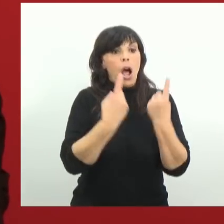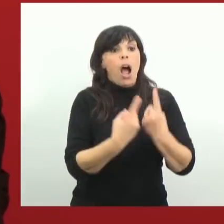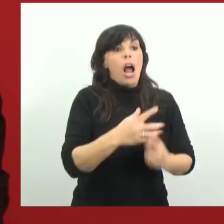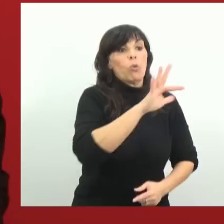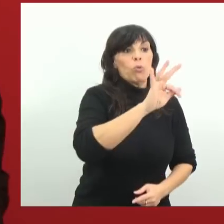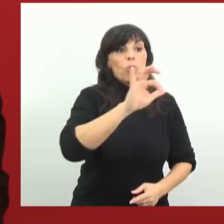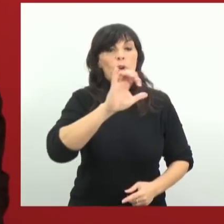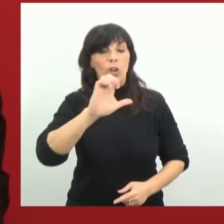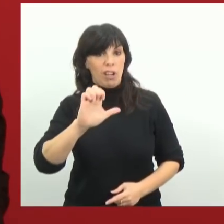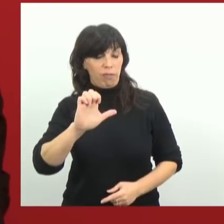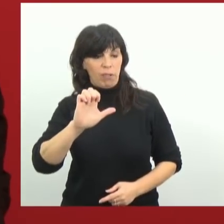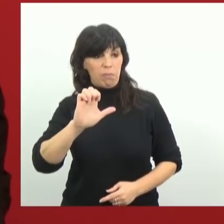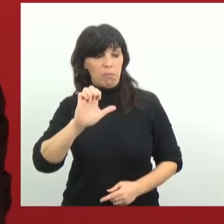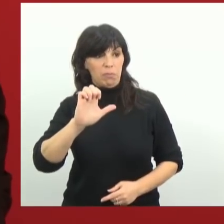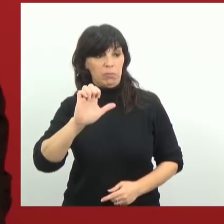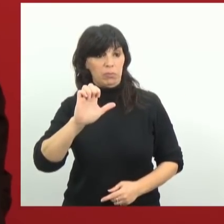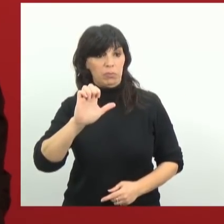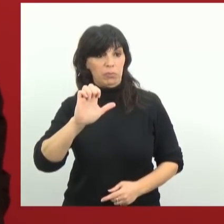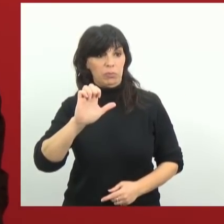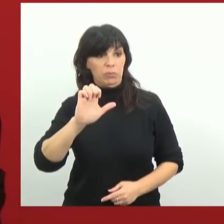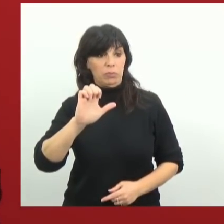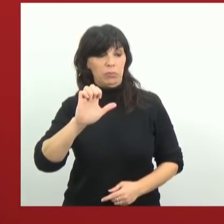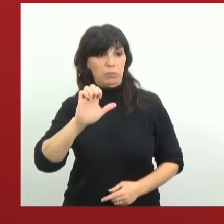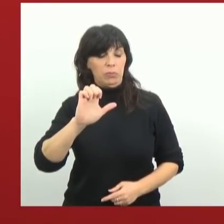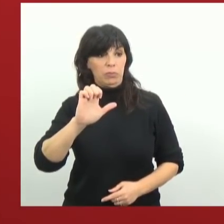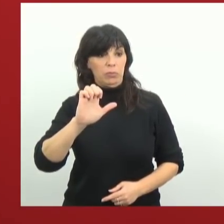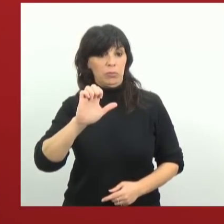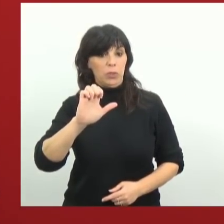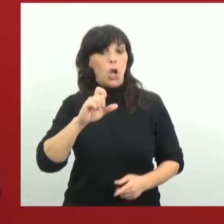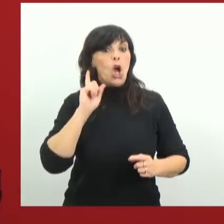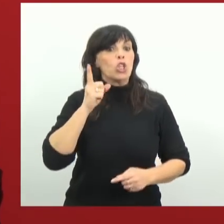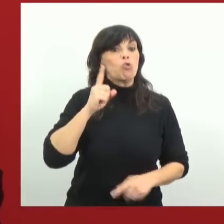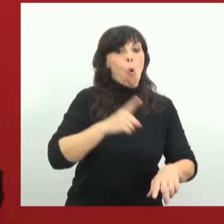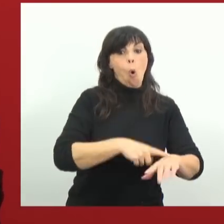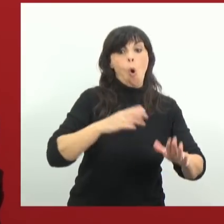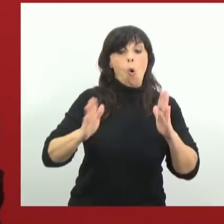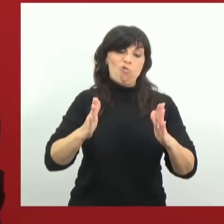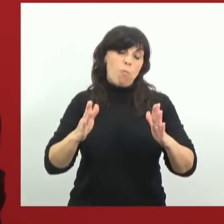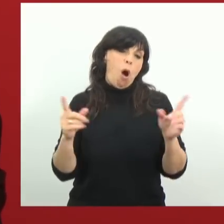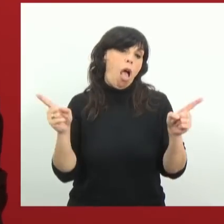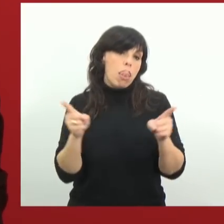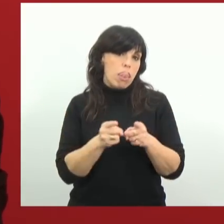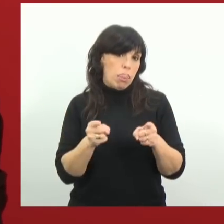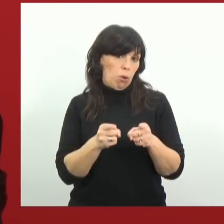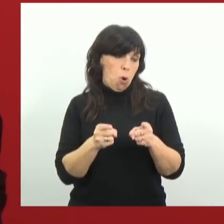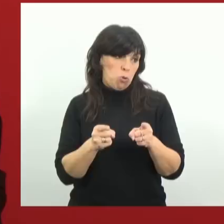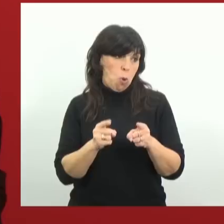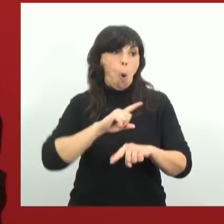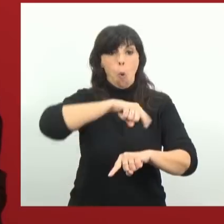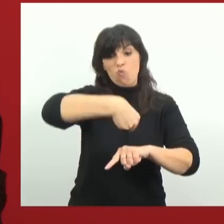solo funciona de las domingo 10 de la mañana al domingo 12 de la